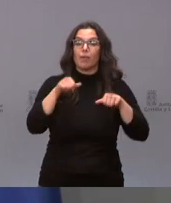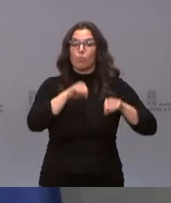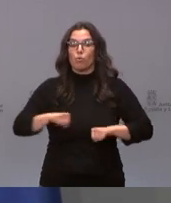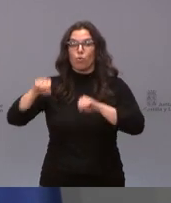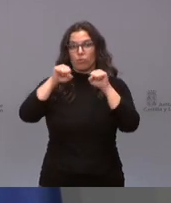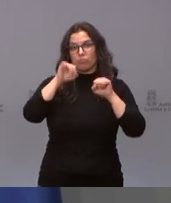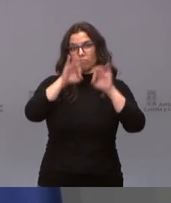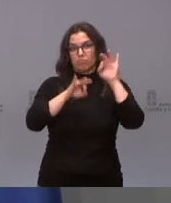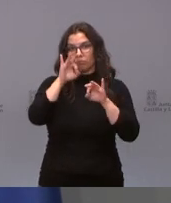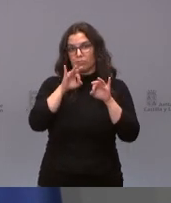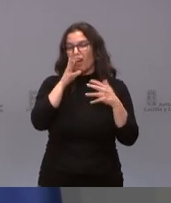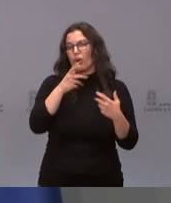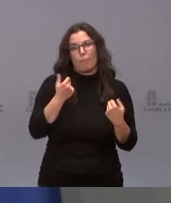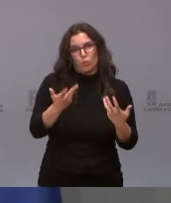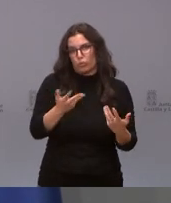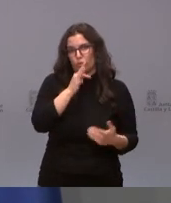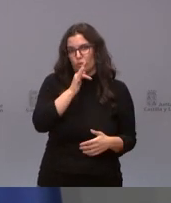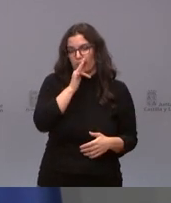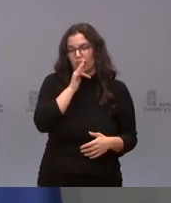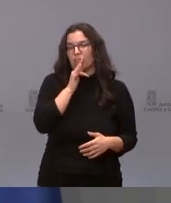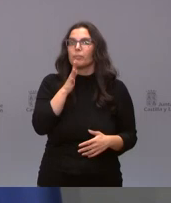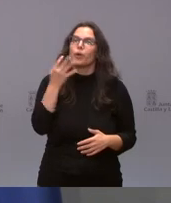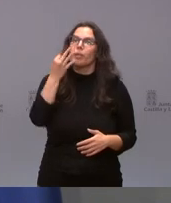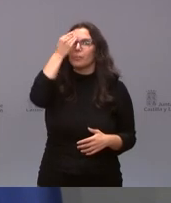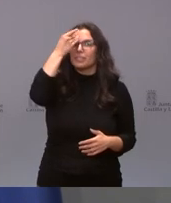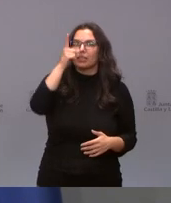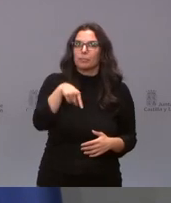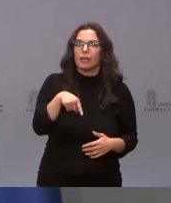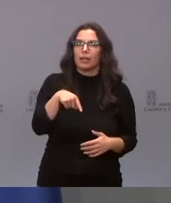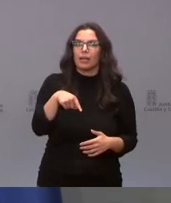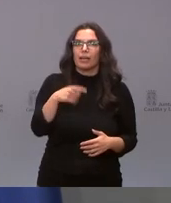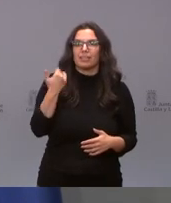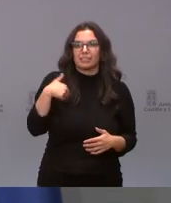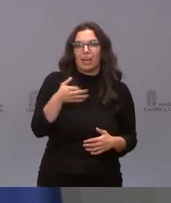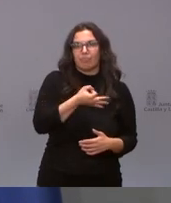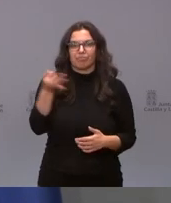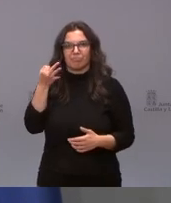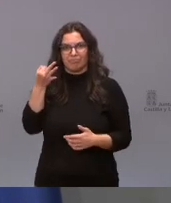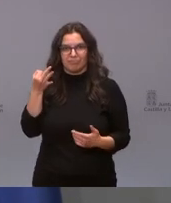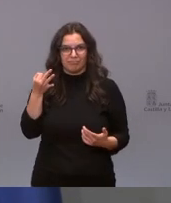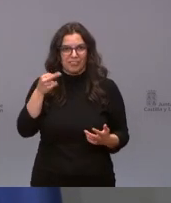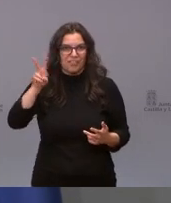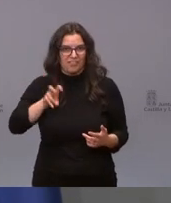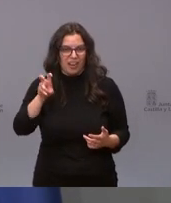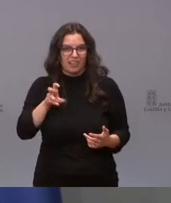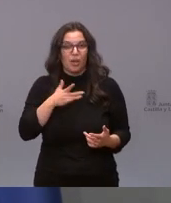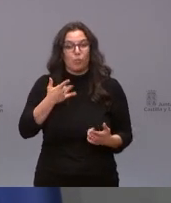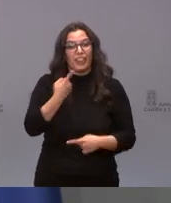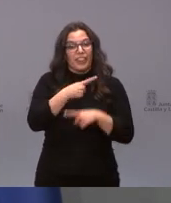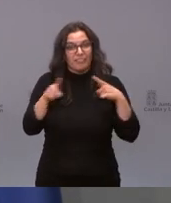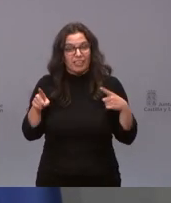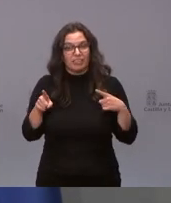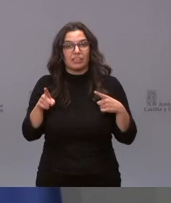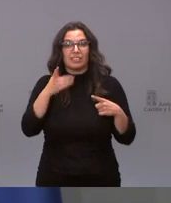prematuro pero por una parte tenemos que tener en cuenta la efectividad ya conocida es decir que puede haber esa diferencia en relación